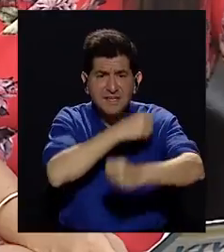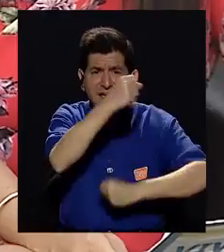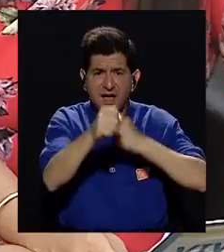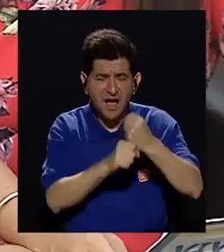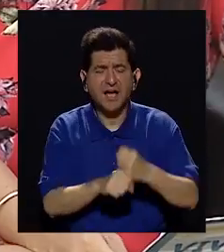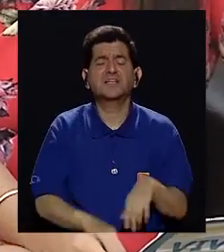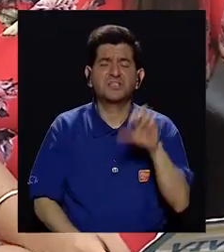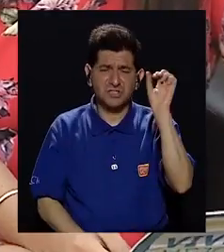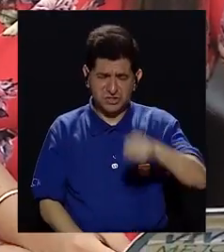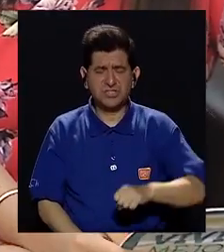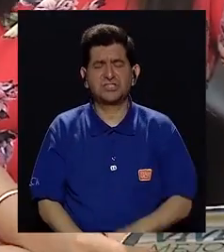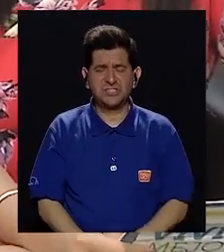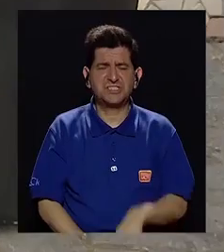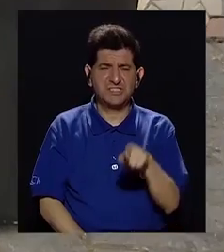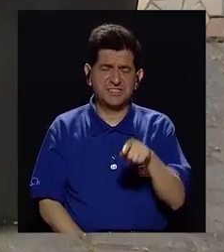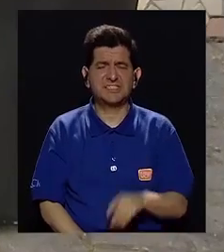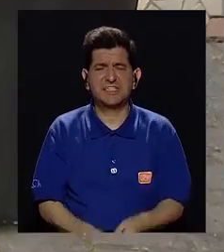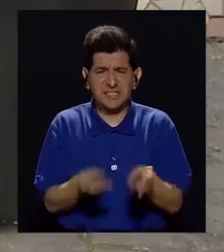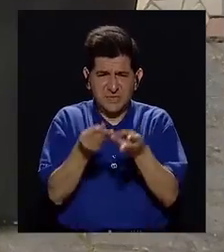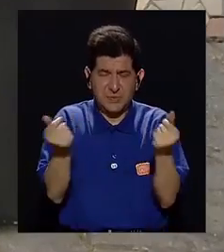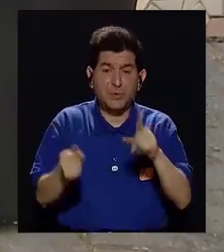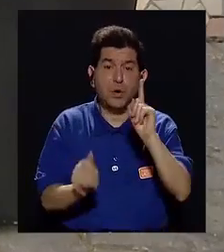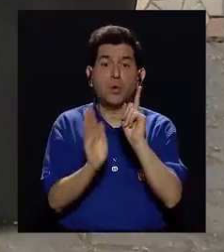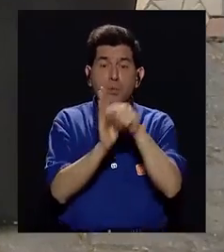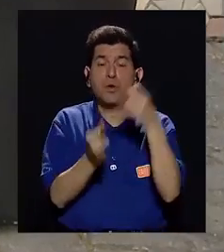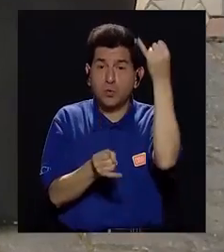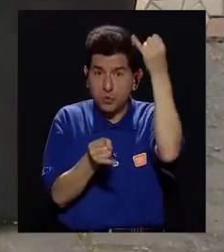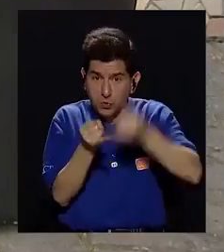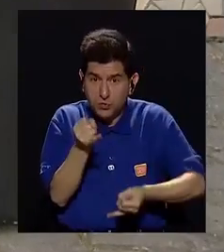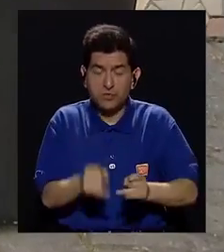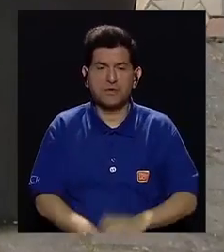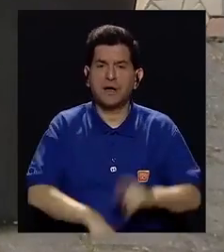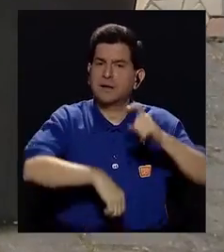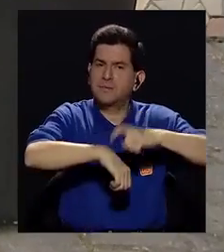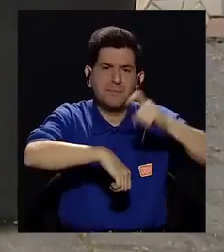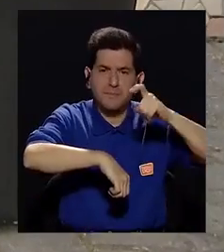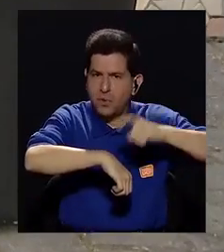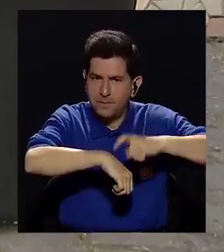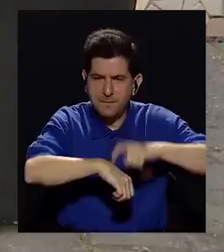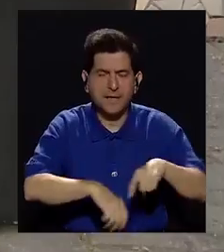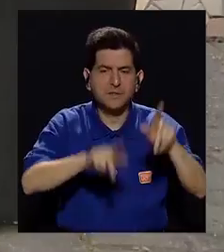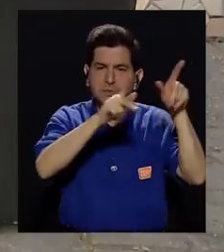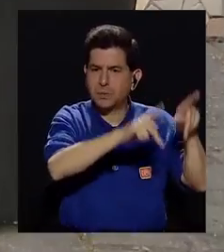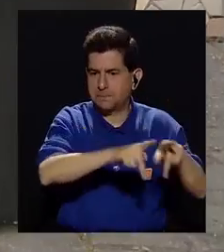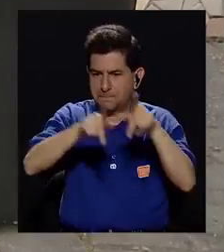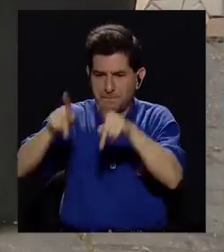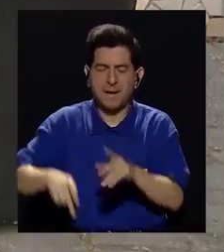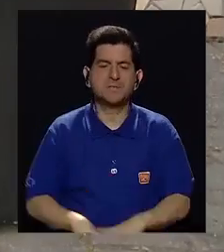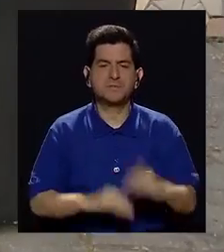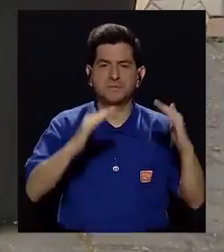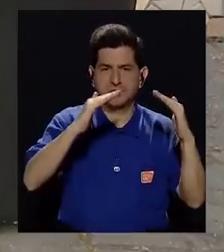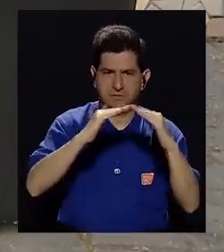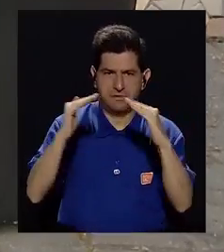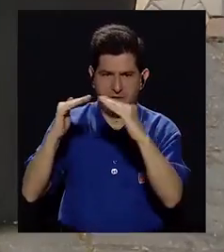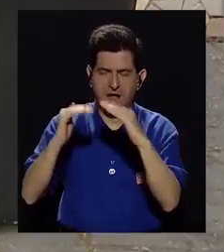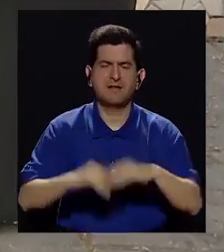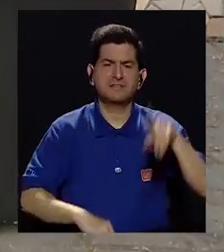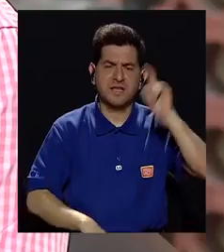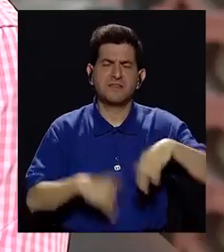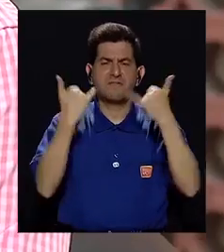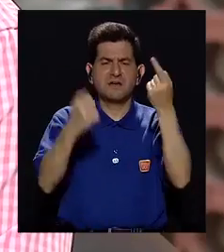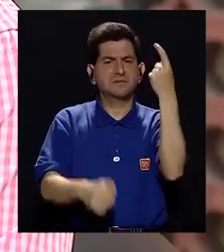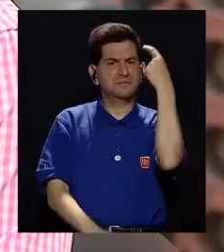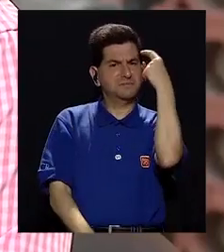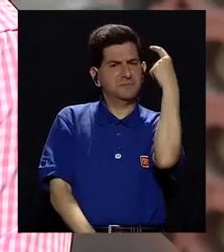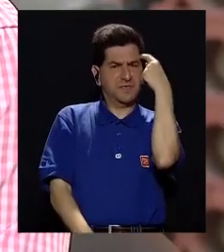sí va generando desgaste. Doctor, en este minuto final que nos queda, pues, ¿en qué momento las personas en los hogares pues